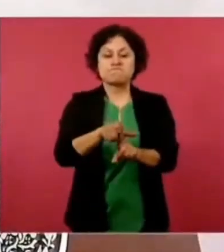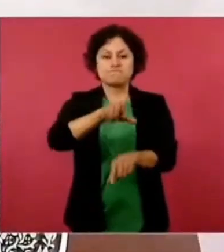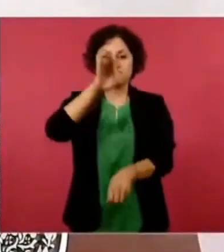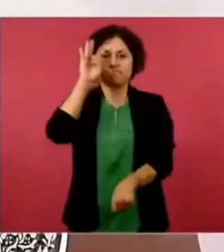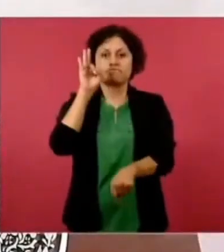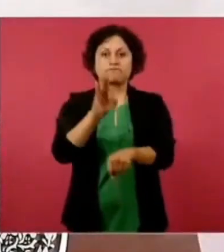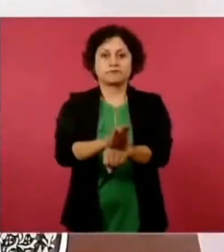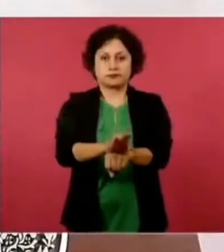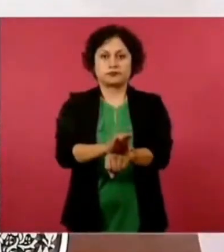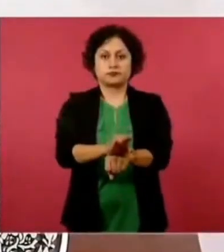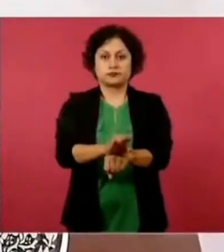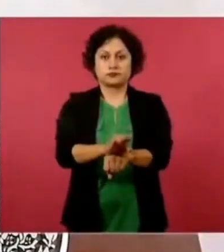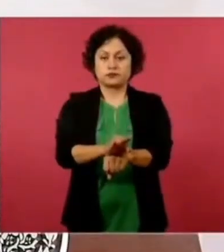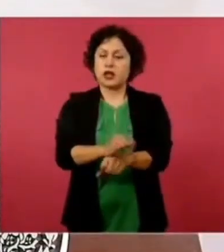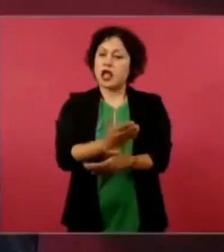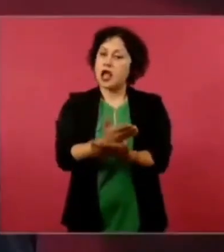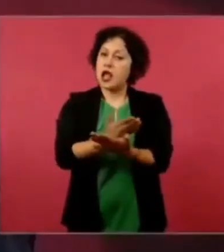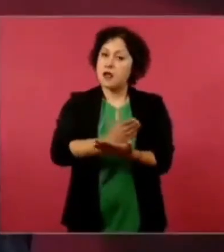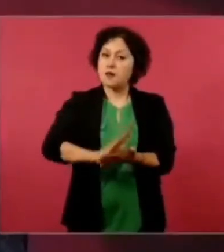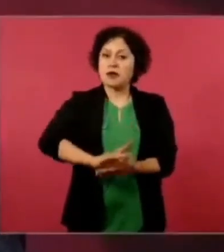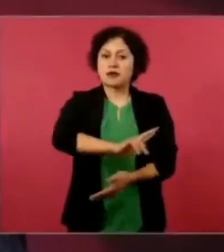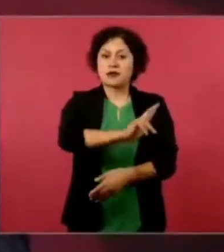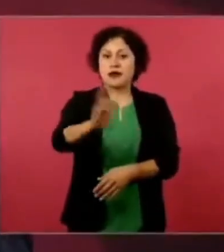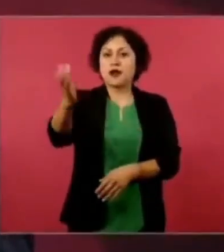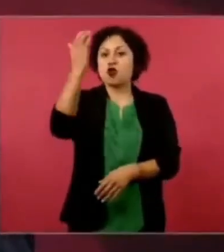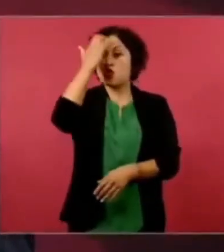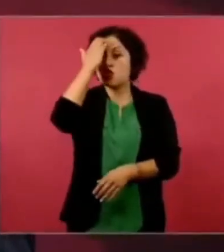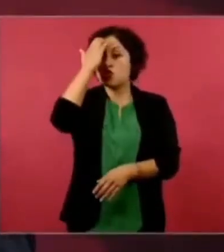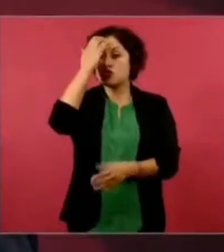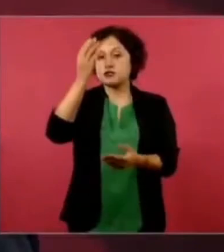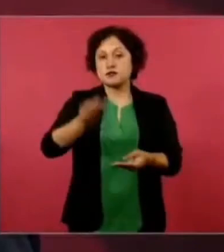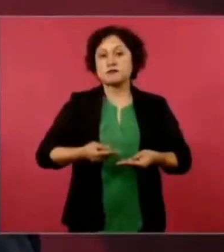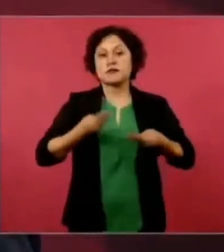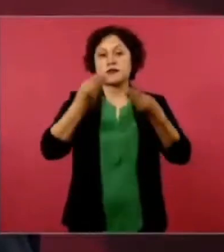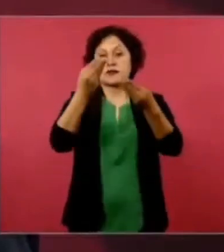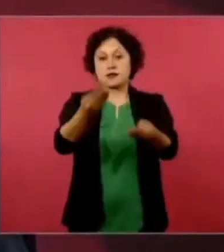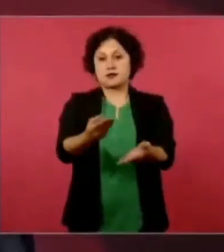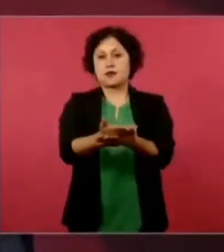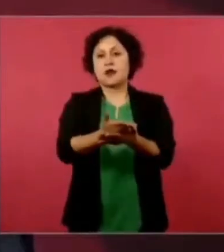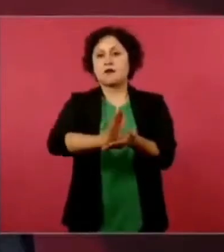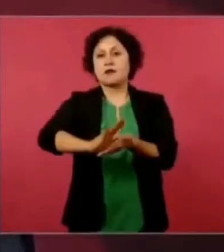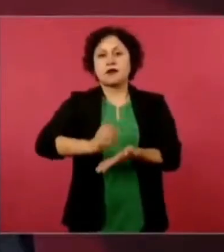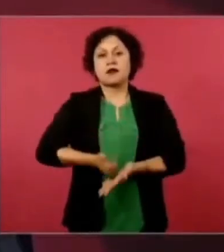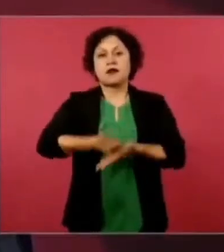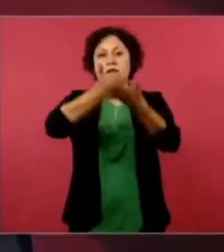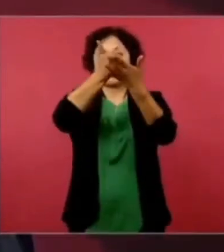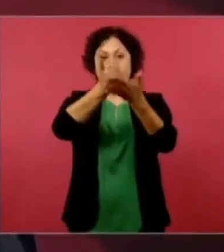y nuestro reconocimiento y nos va a ayudar mucho y le va a ayudar mucho al país.